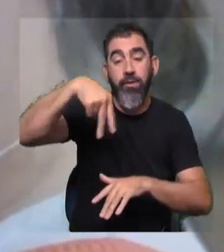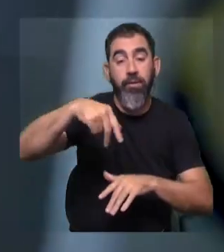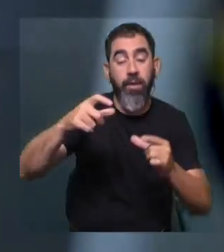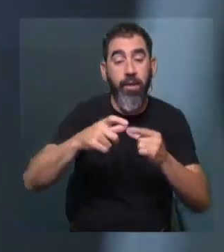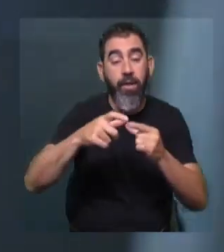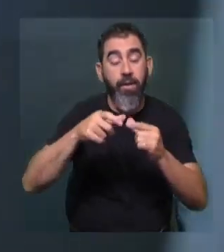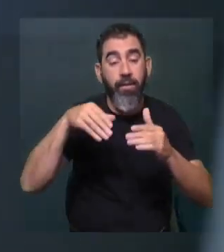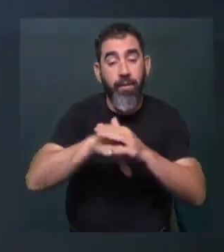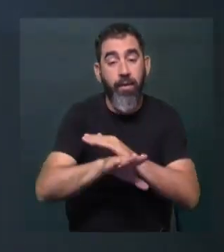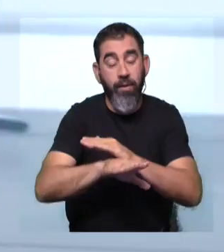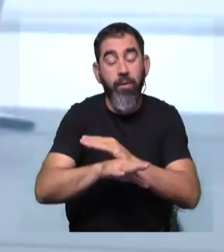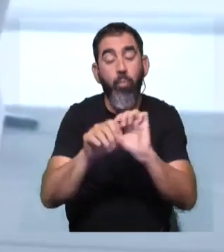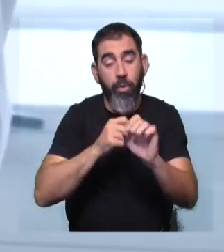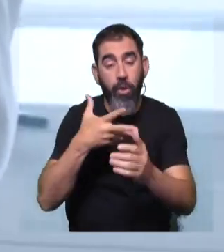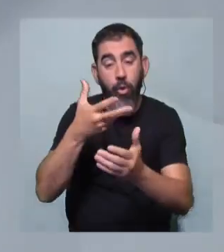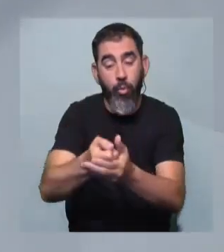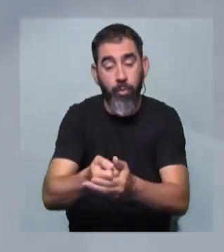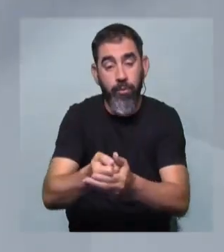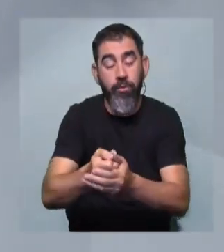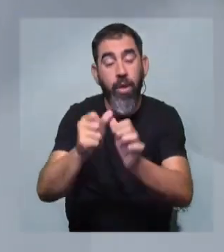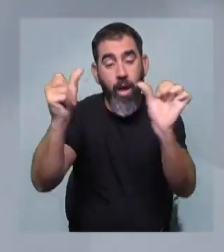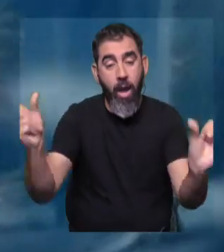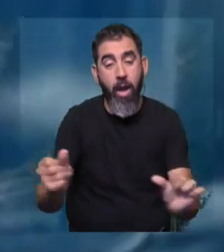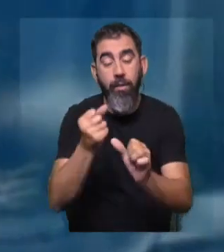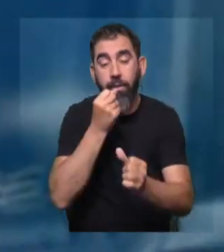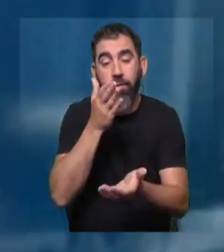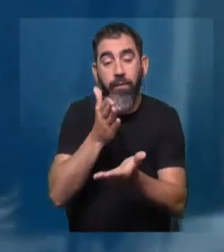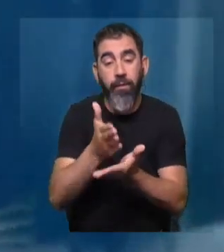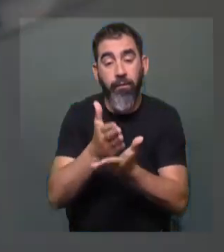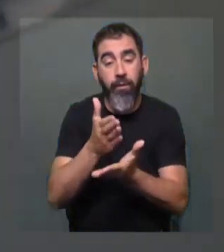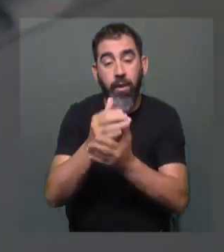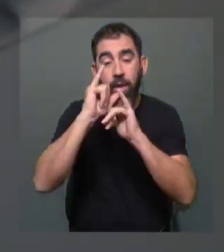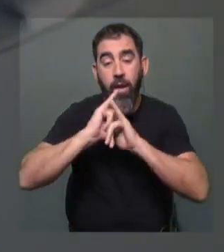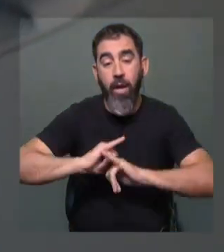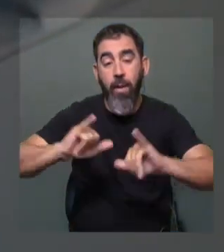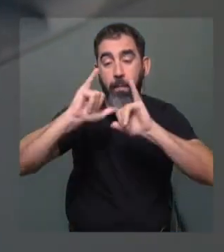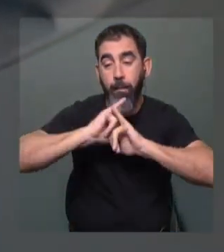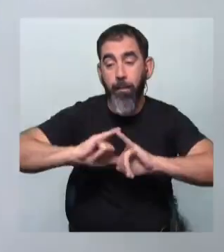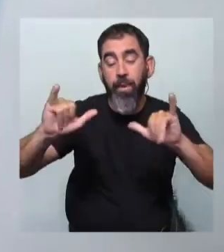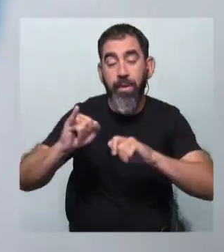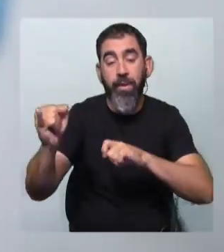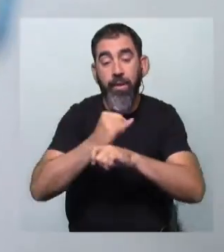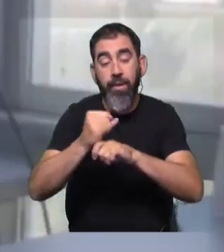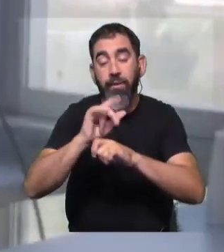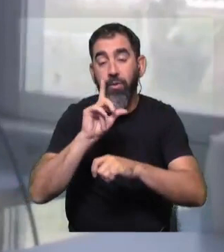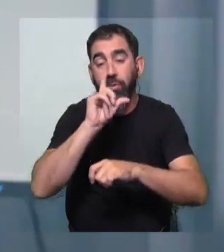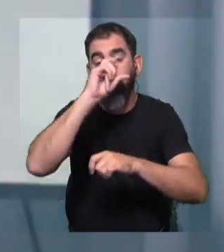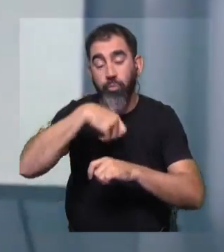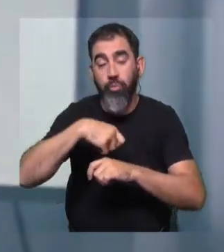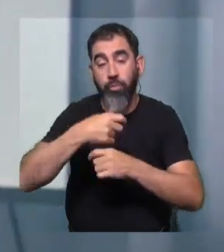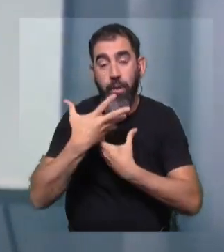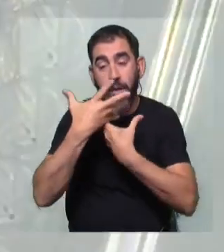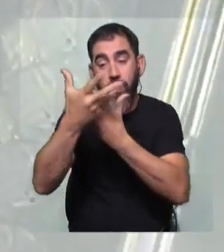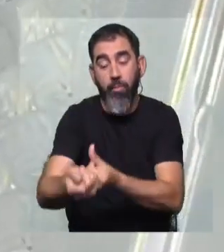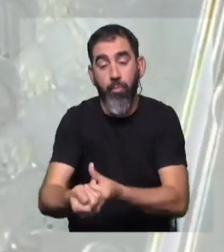entradas ya se consiguen a través de Ticantel. El espectáculo a beneficio es parte de la campaña del Institut Pasteur de Montevideo para apoyar